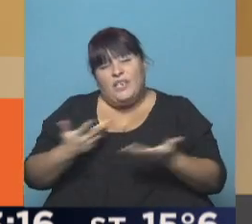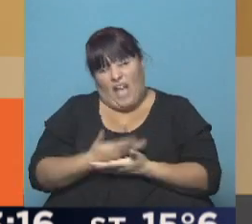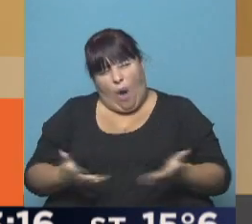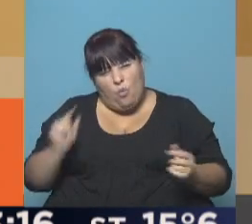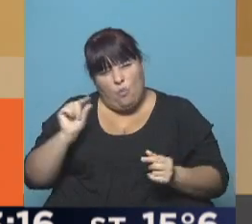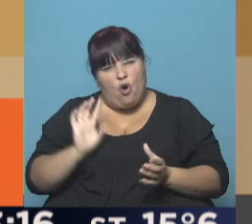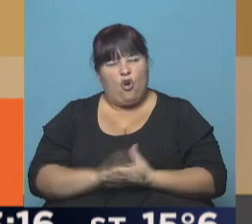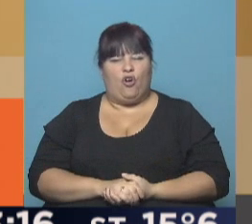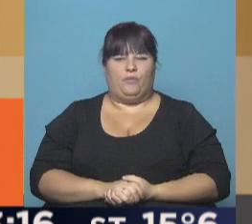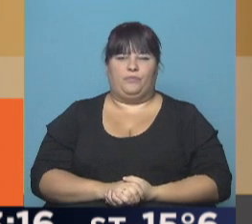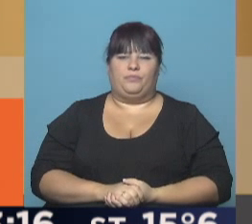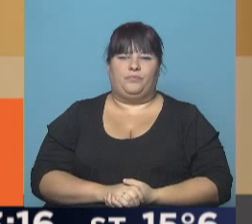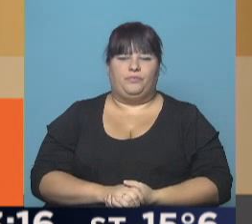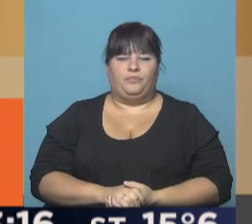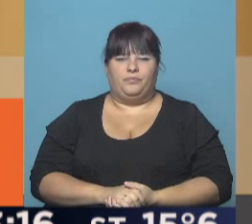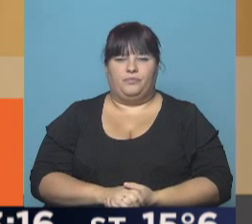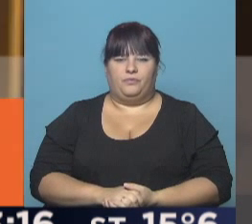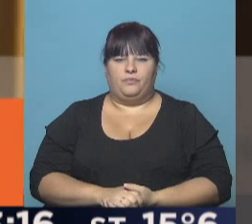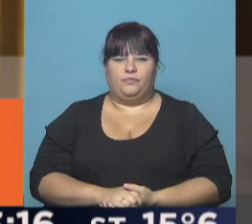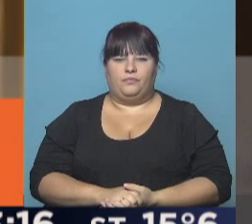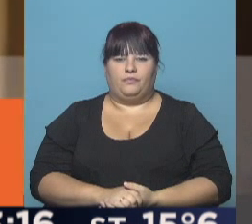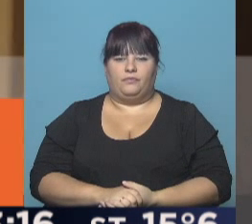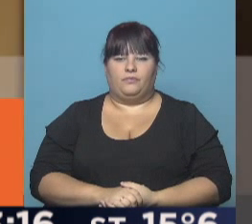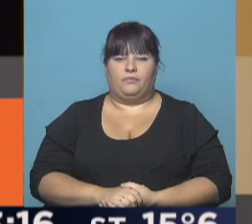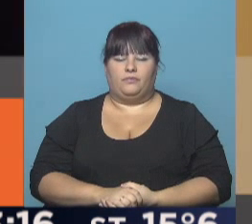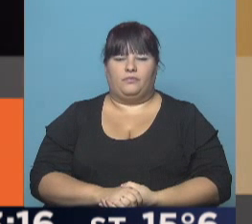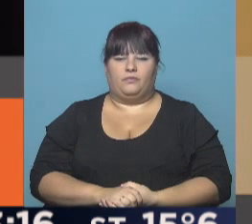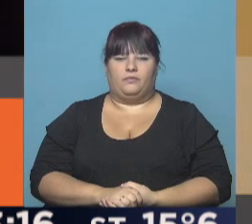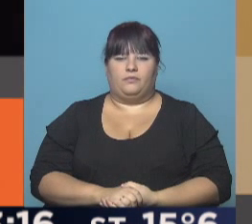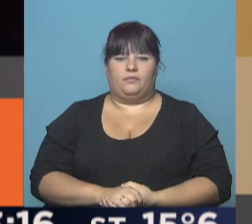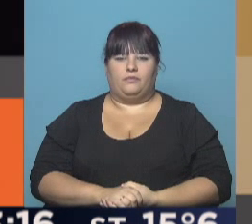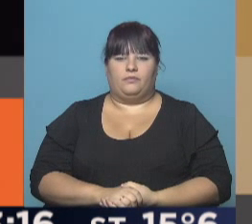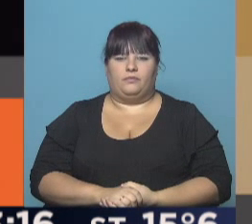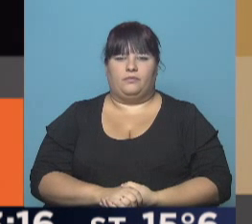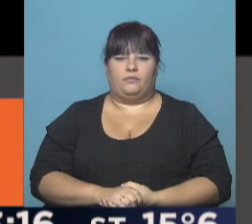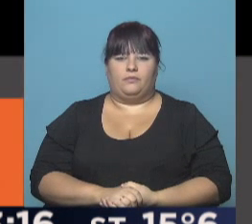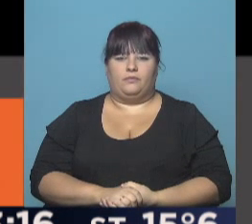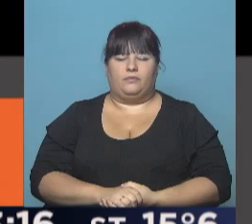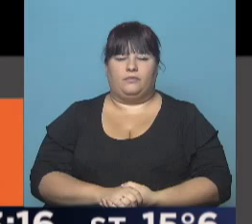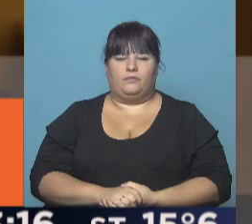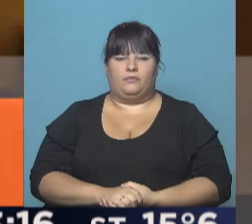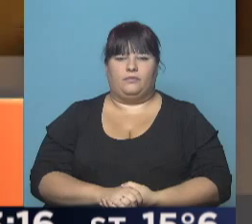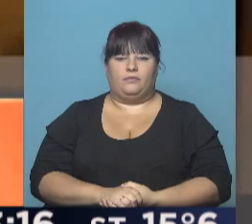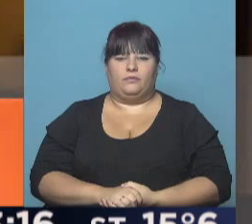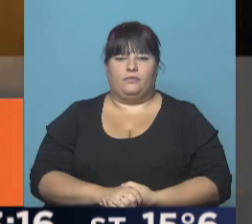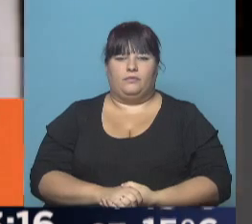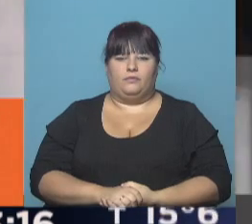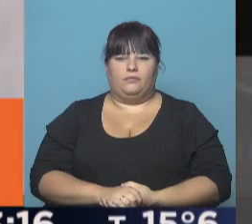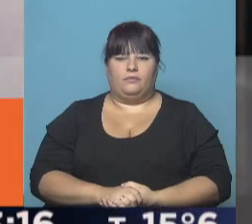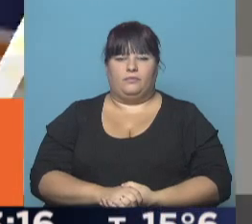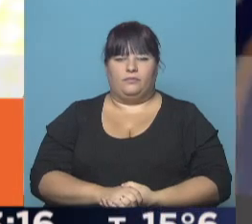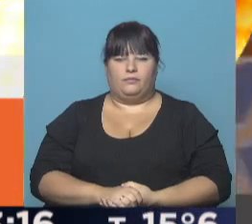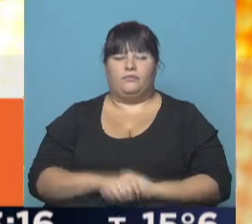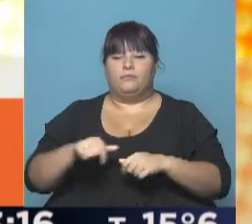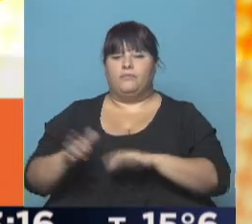aburrí era muy centrado también y pasamos